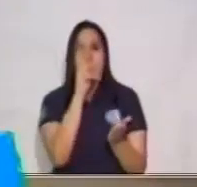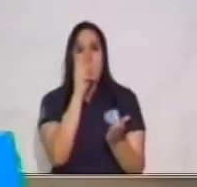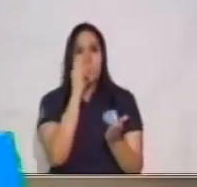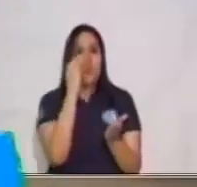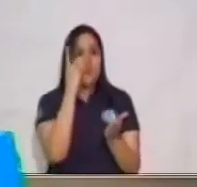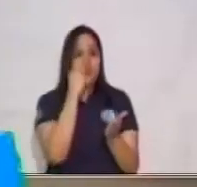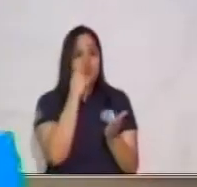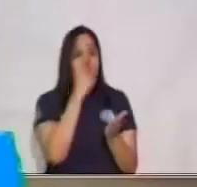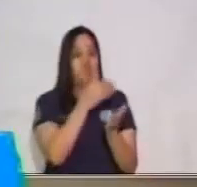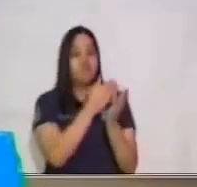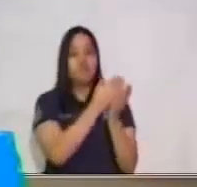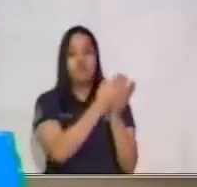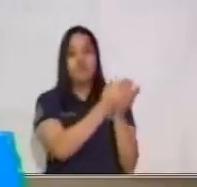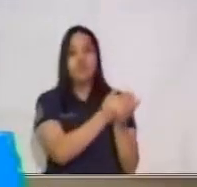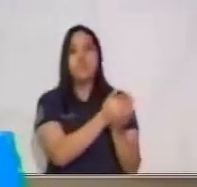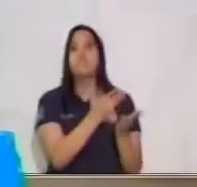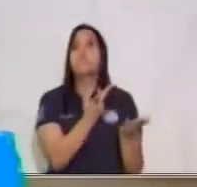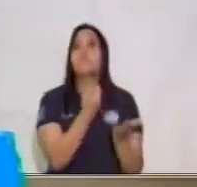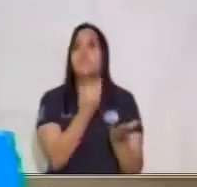bien.